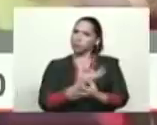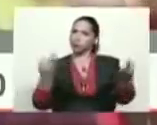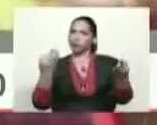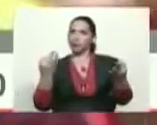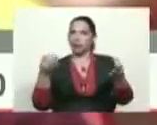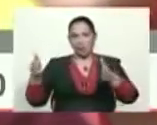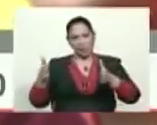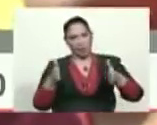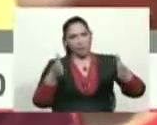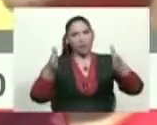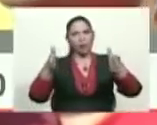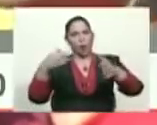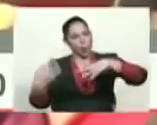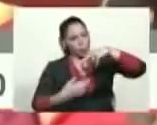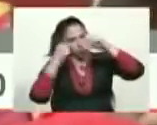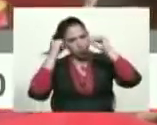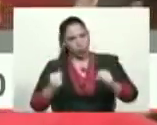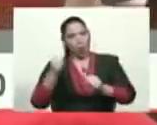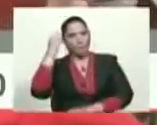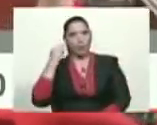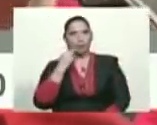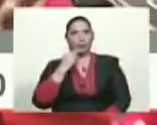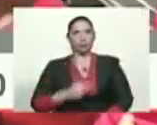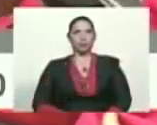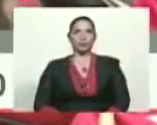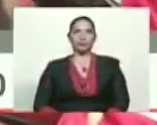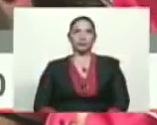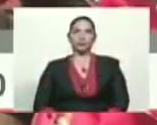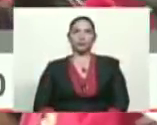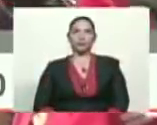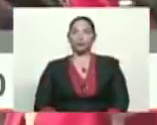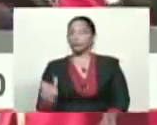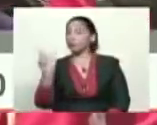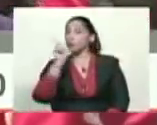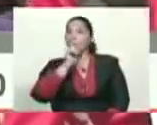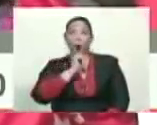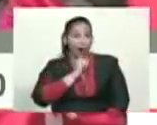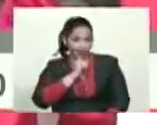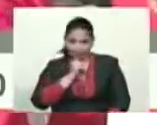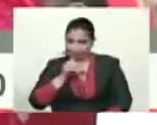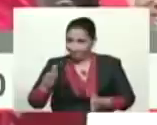el camino de la revolución bolivariana. No hay otro camino.